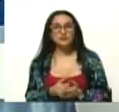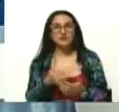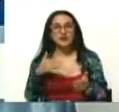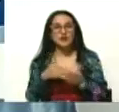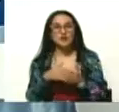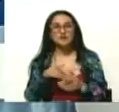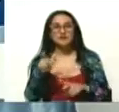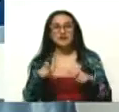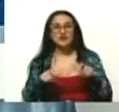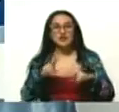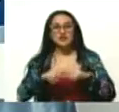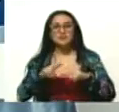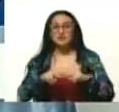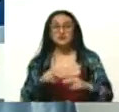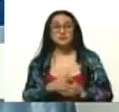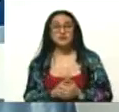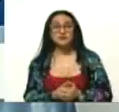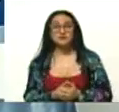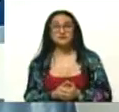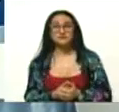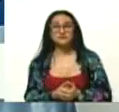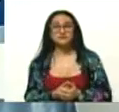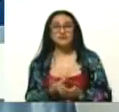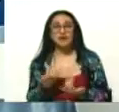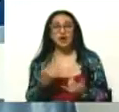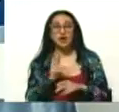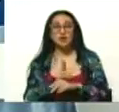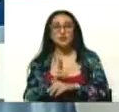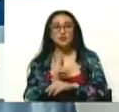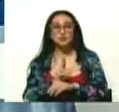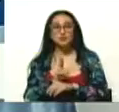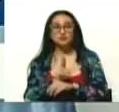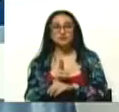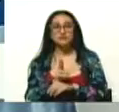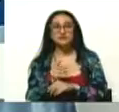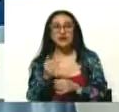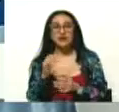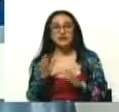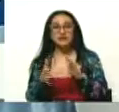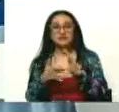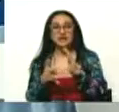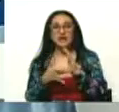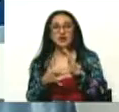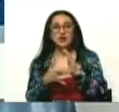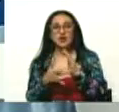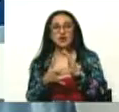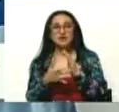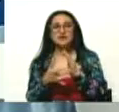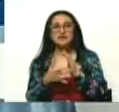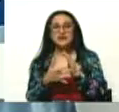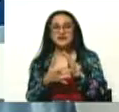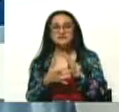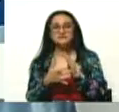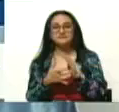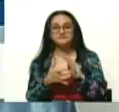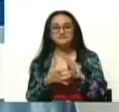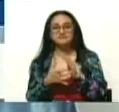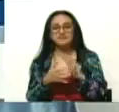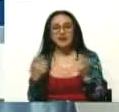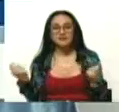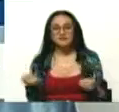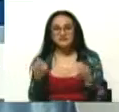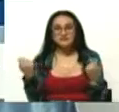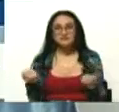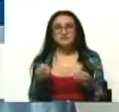delitos informáticos. Porque se utiliza ahora este tipo de tecnología, las redes, para promover